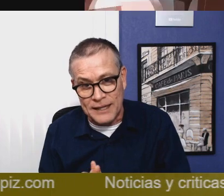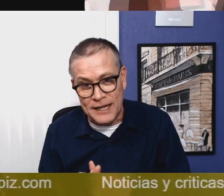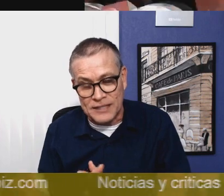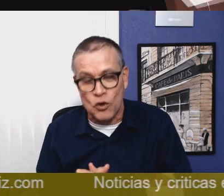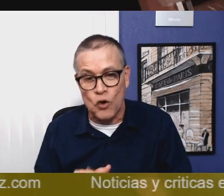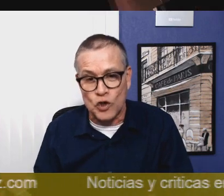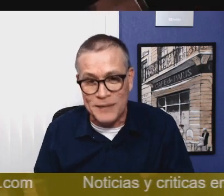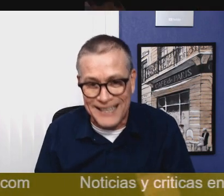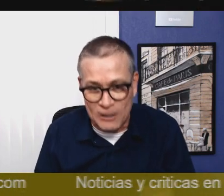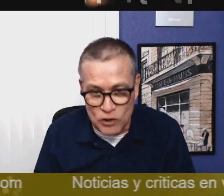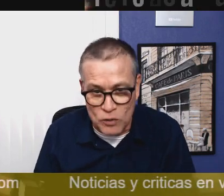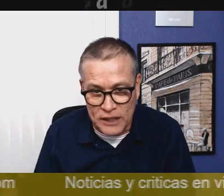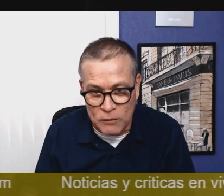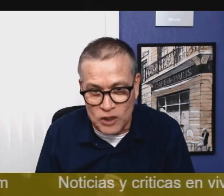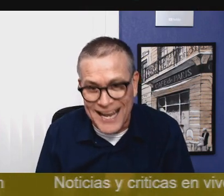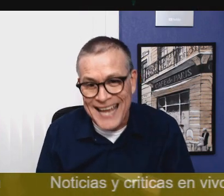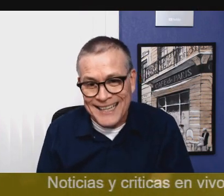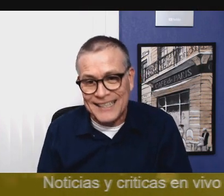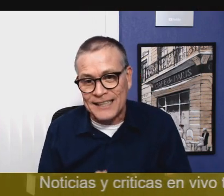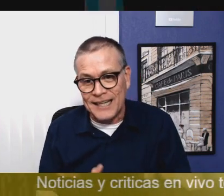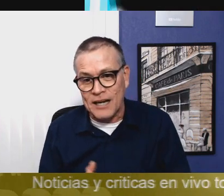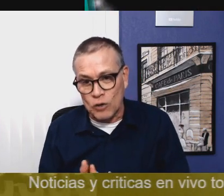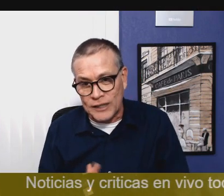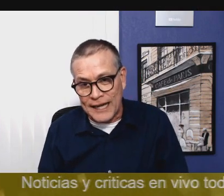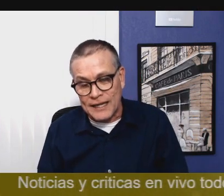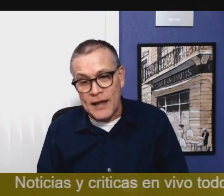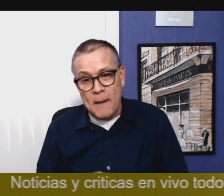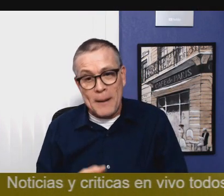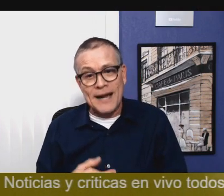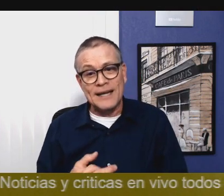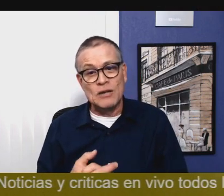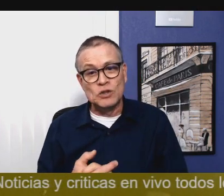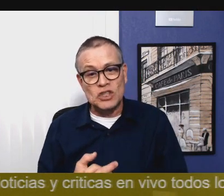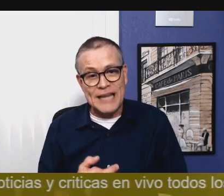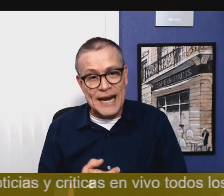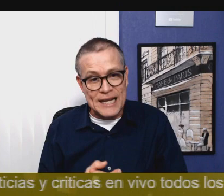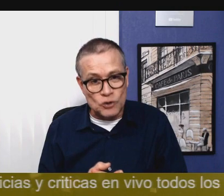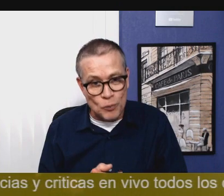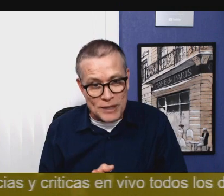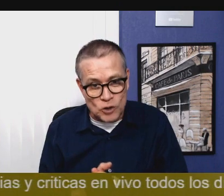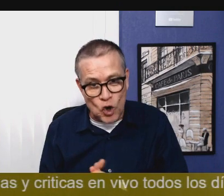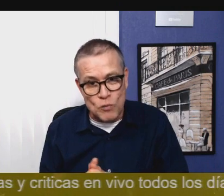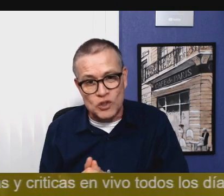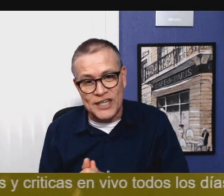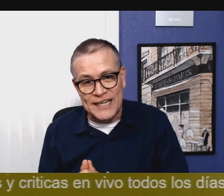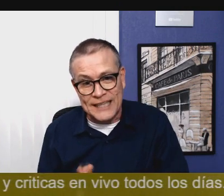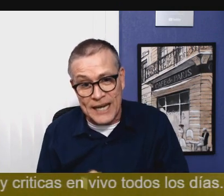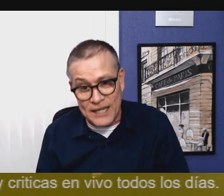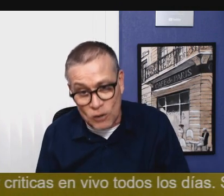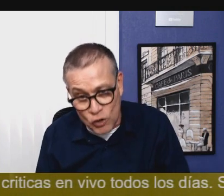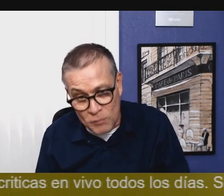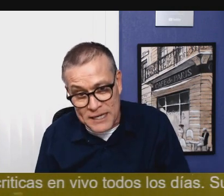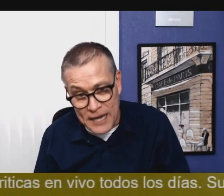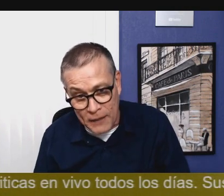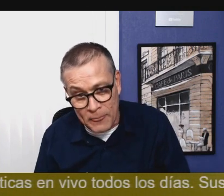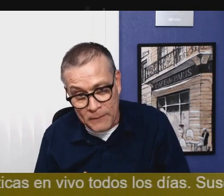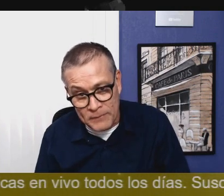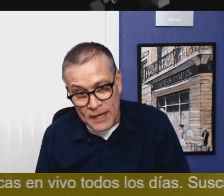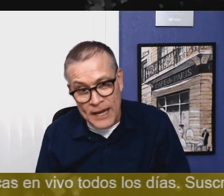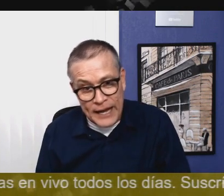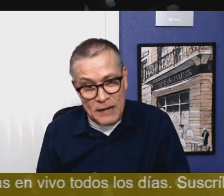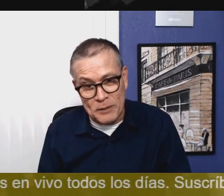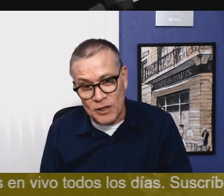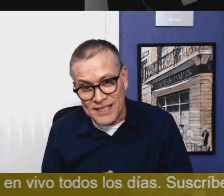las verdaderas o los verdaderos motivos de Tatiana Cloutier para renunciar a su puesto como secretaria de Economía.